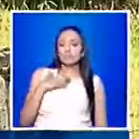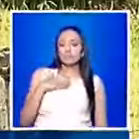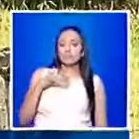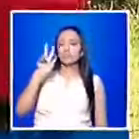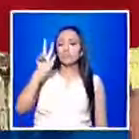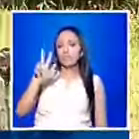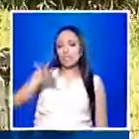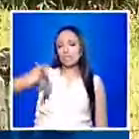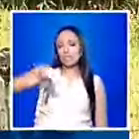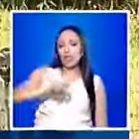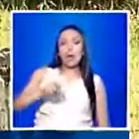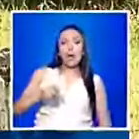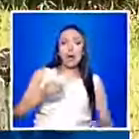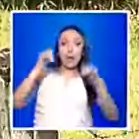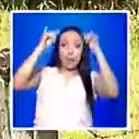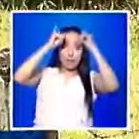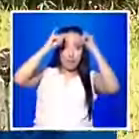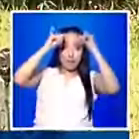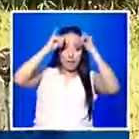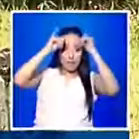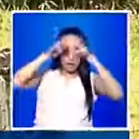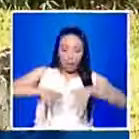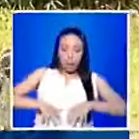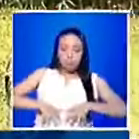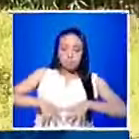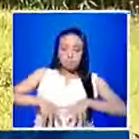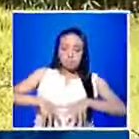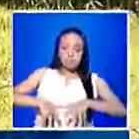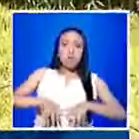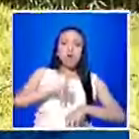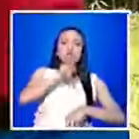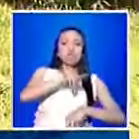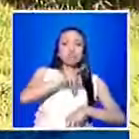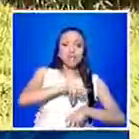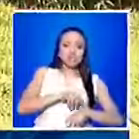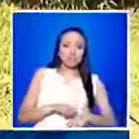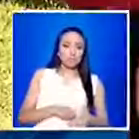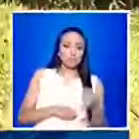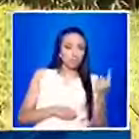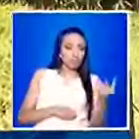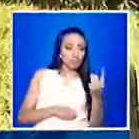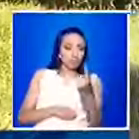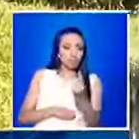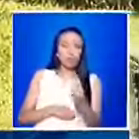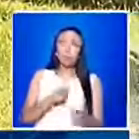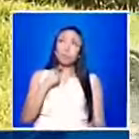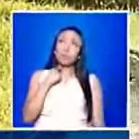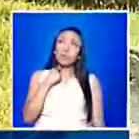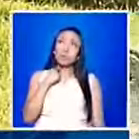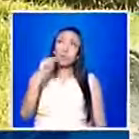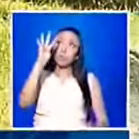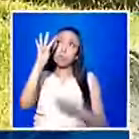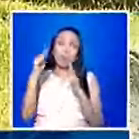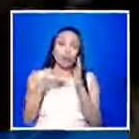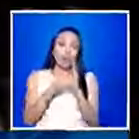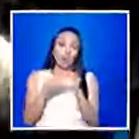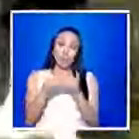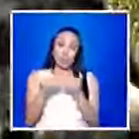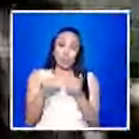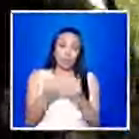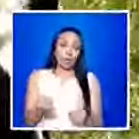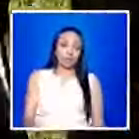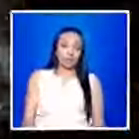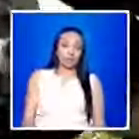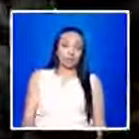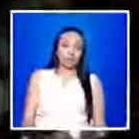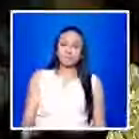3 vacunas, ya vacas ya, porque estaban preñadas de 2 meses las dos. ¿Una pérdida de cuánto? Una pérdida de unos $4,000. En el